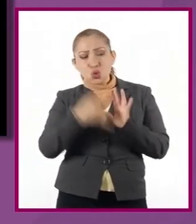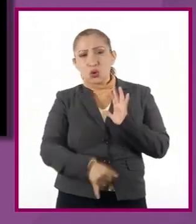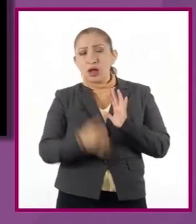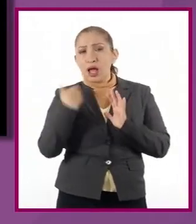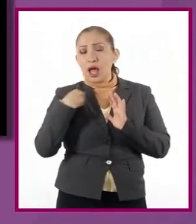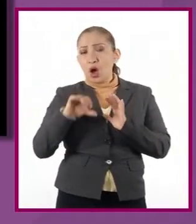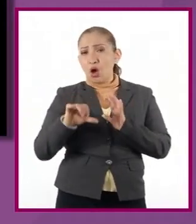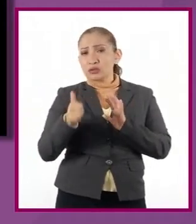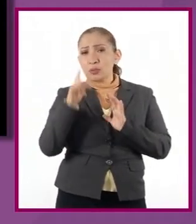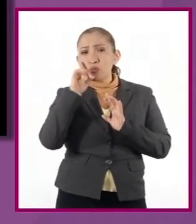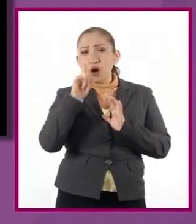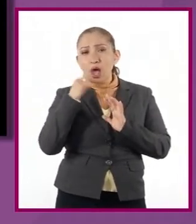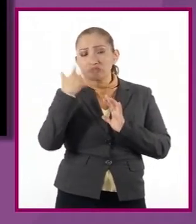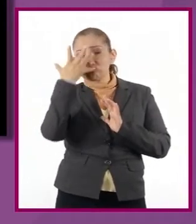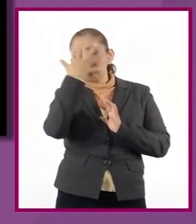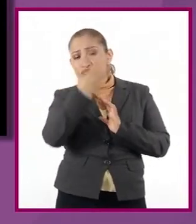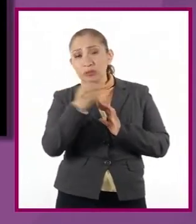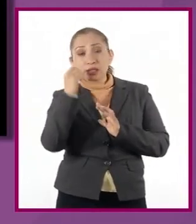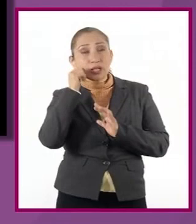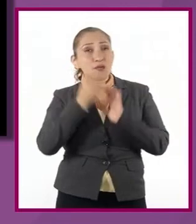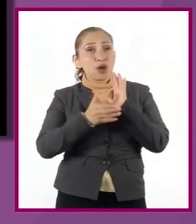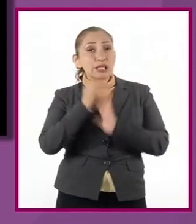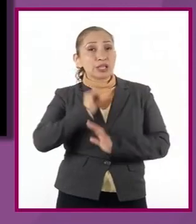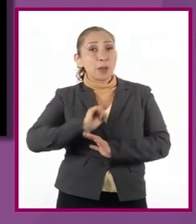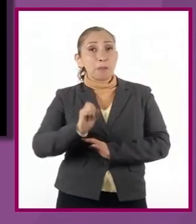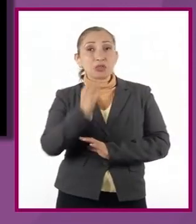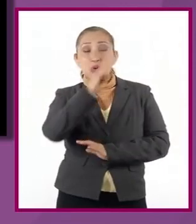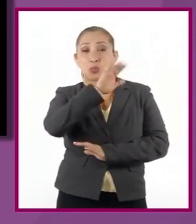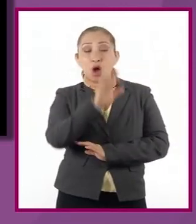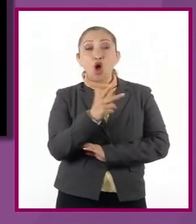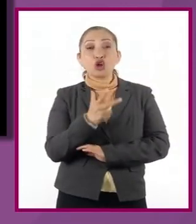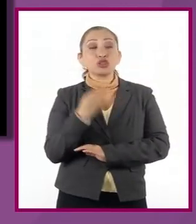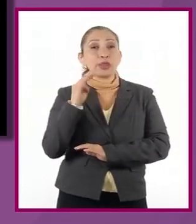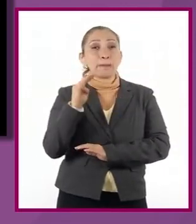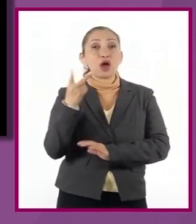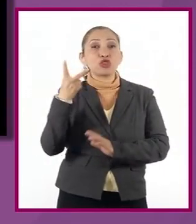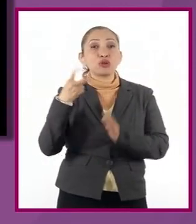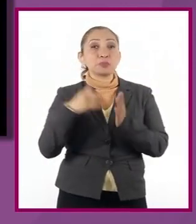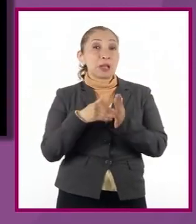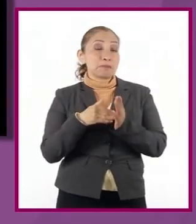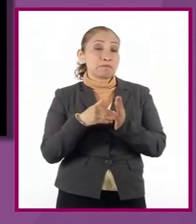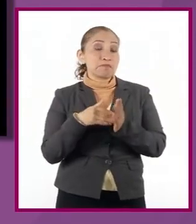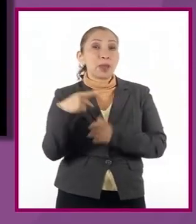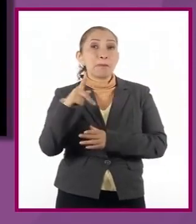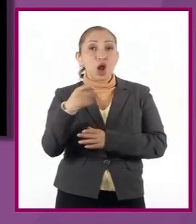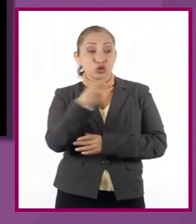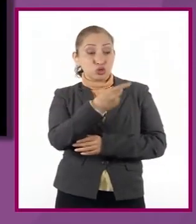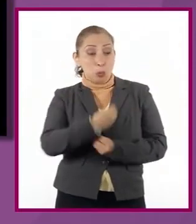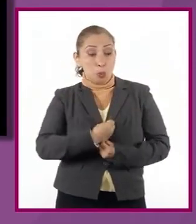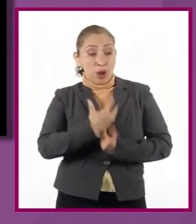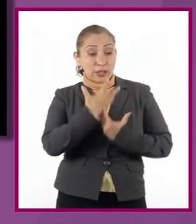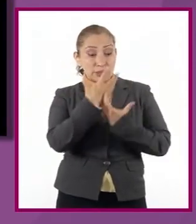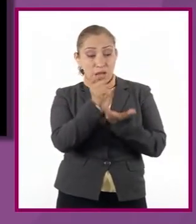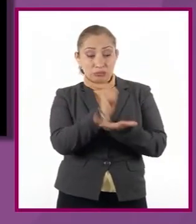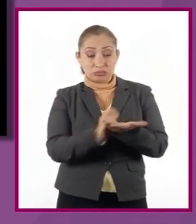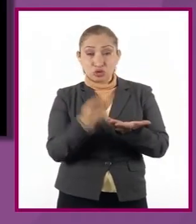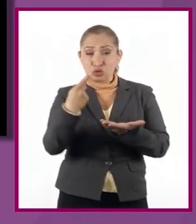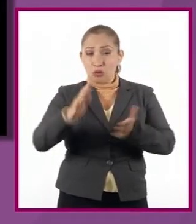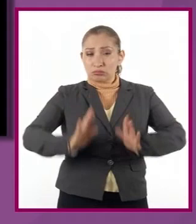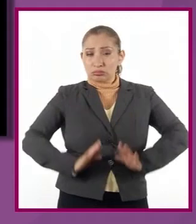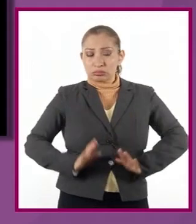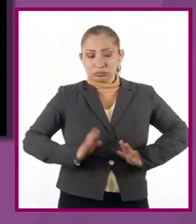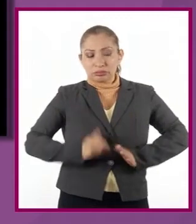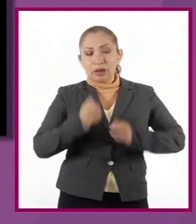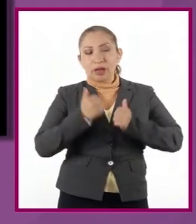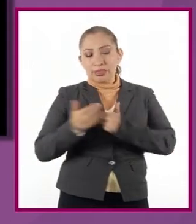musa, se fue con el inicio del siglo XXI, el 8 de mayo del 2000, pero su poesía y particular estilo quedan